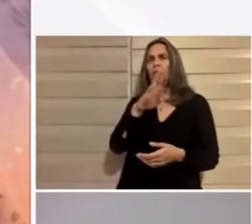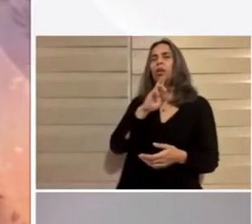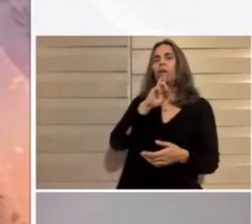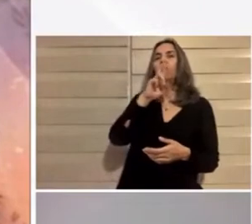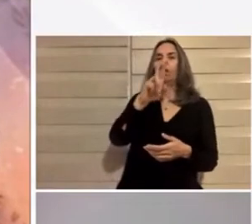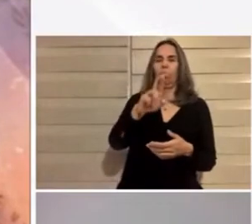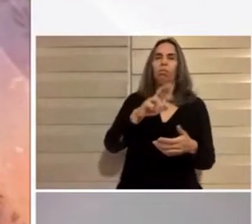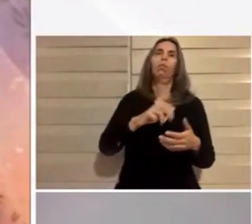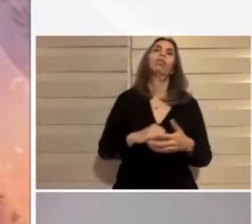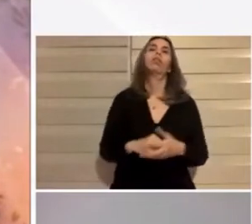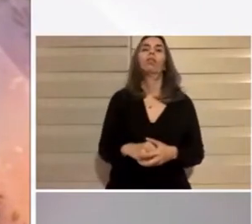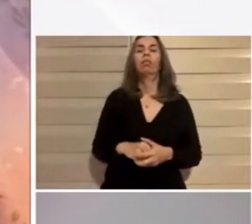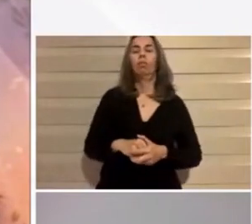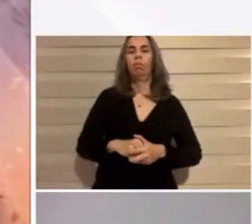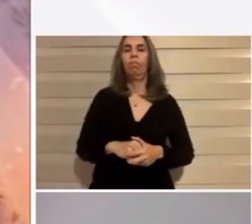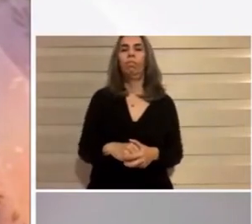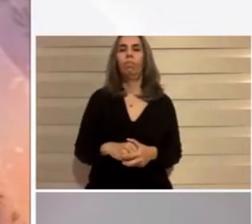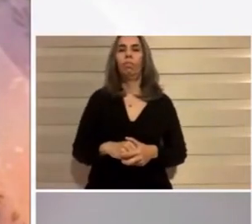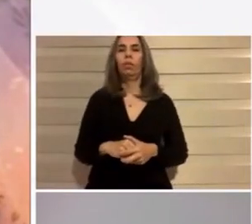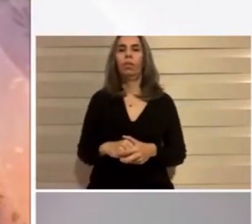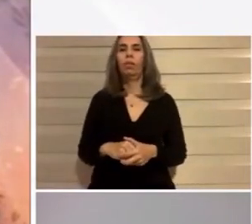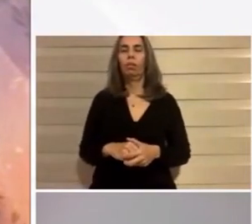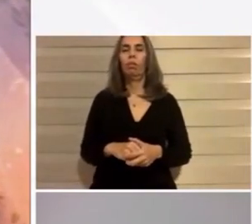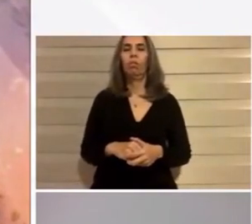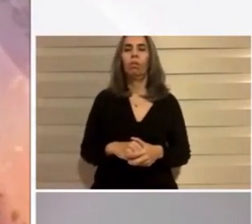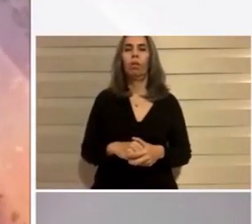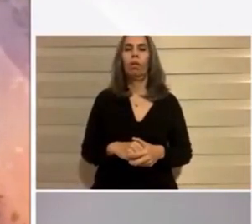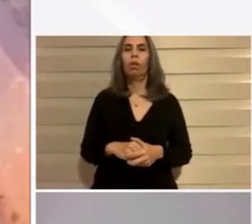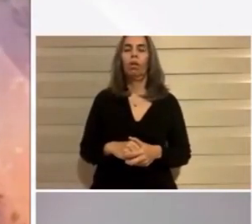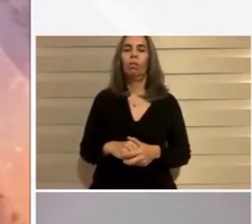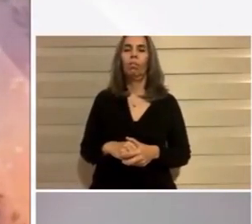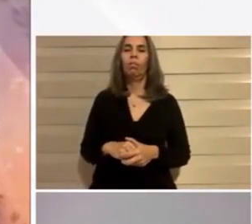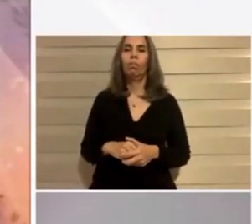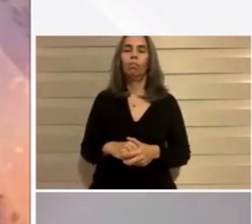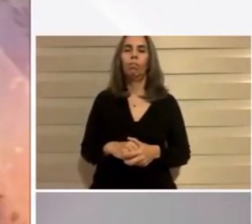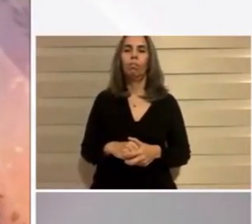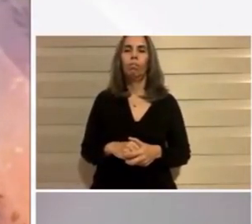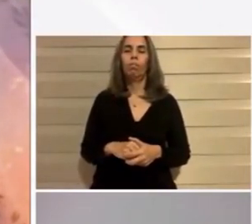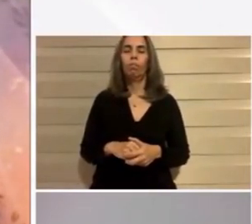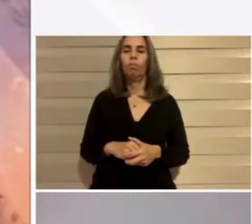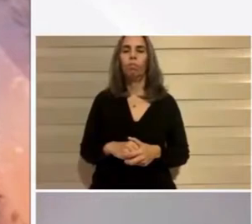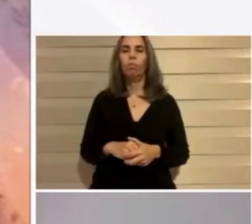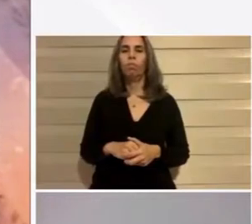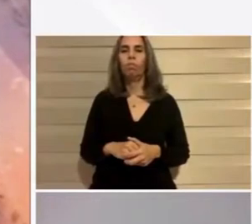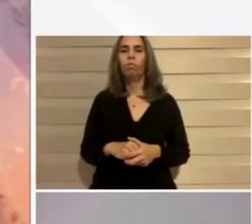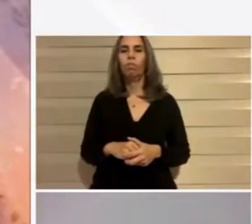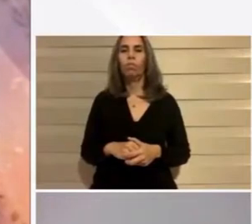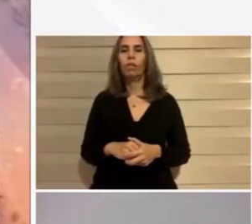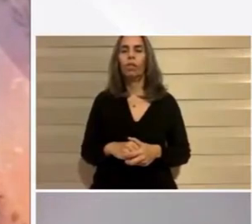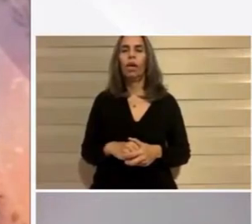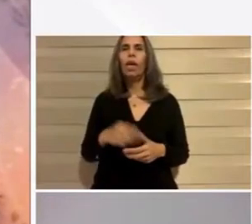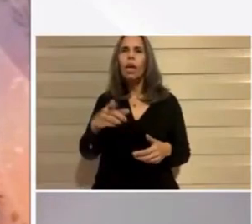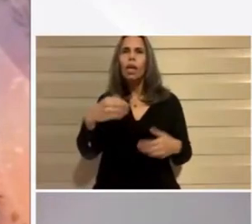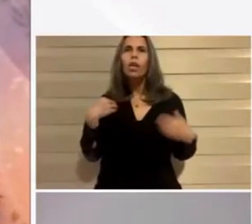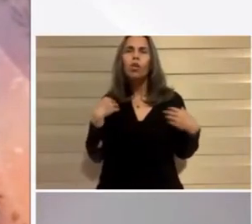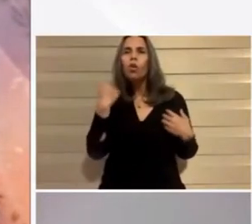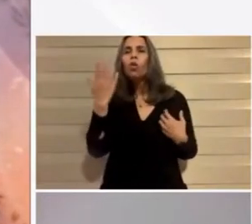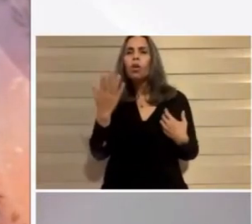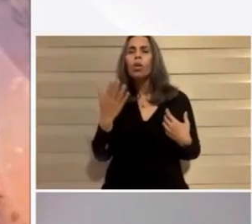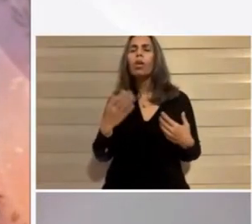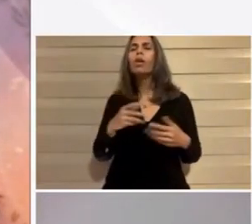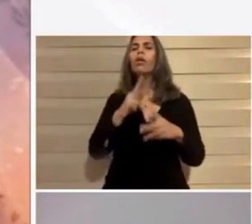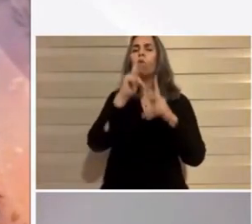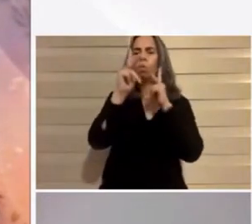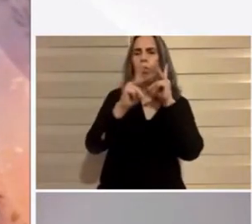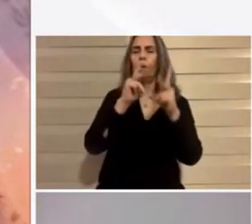cuando uno nada más se concentra en una cosa o en la otra. Y fundamentalmente también lo que quisiera yo enfatizar es que no